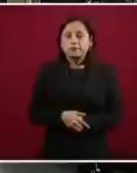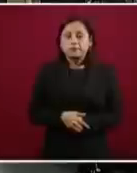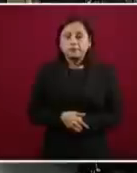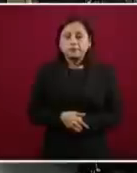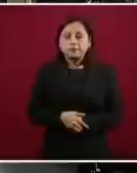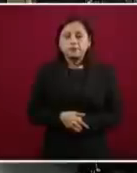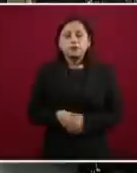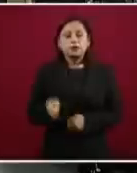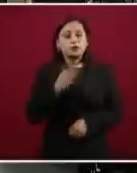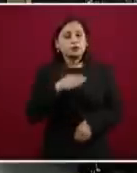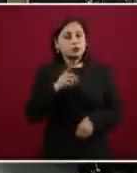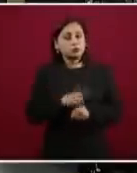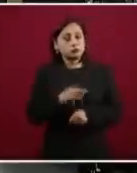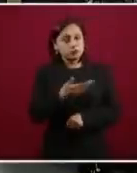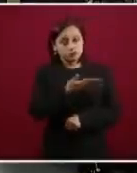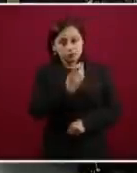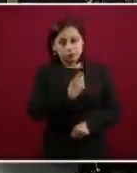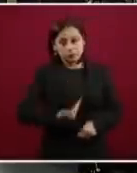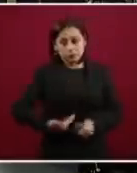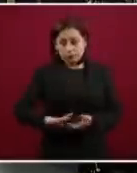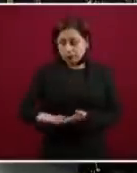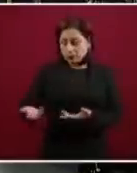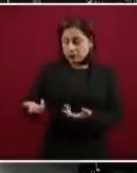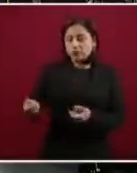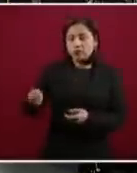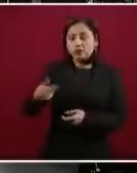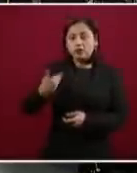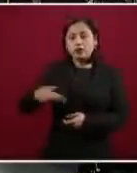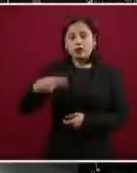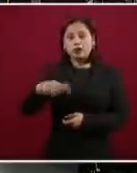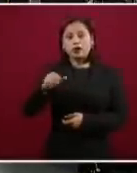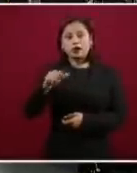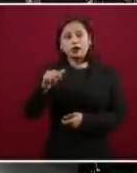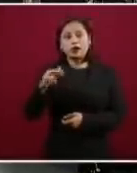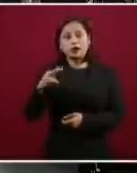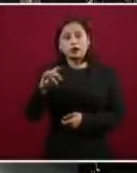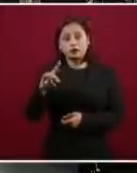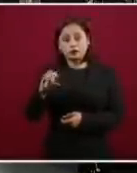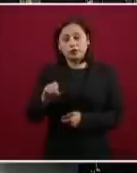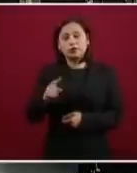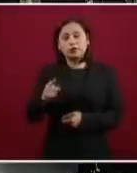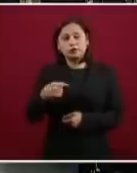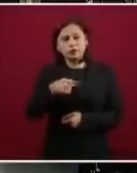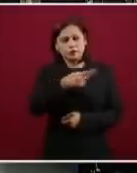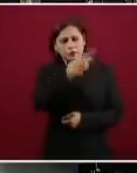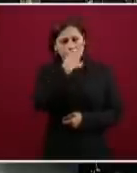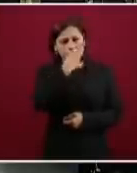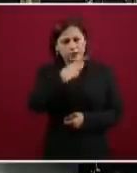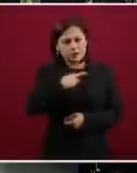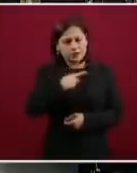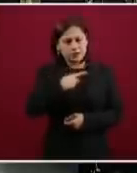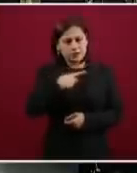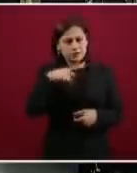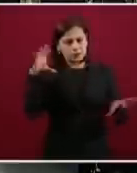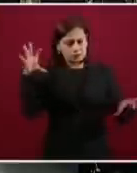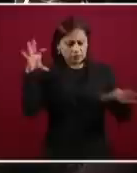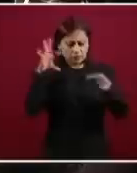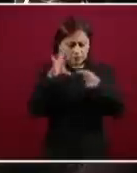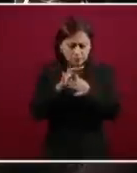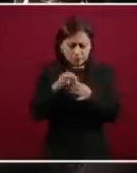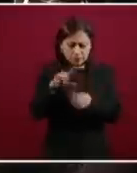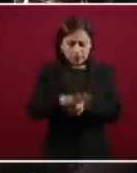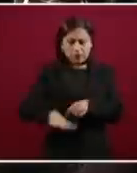Buenos días, señor presidente, señores. Alejandro Lelo, de RAP. Presidente, nos refiere que va a ser vinculatoria esta